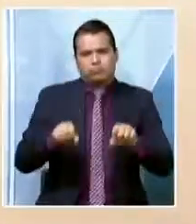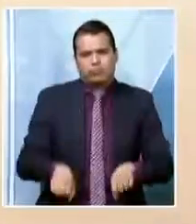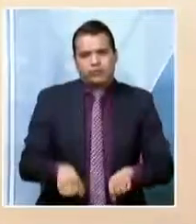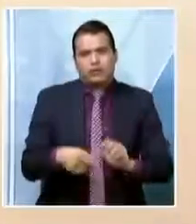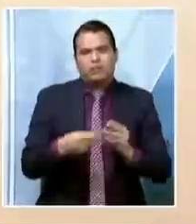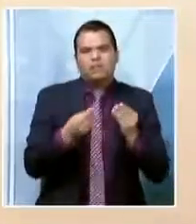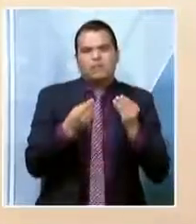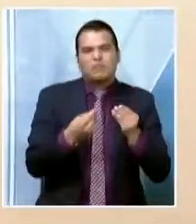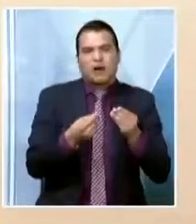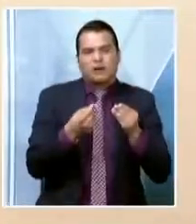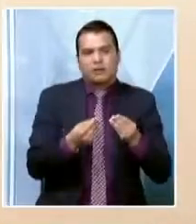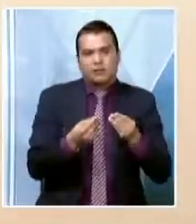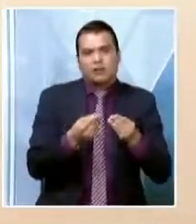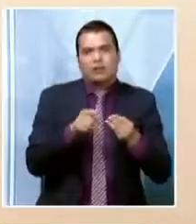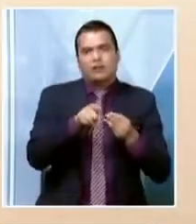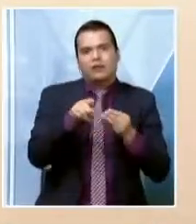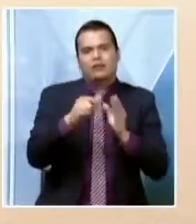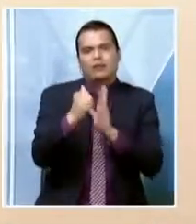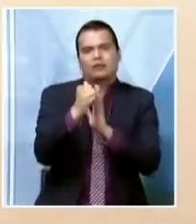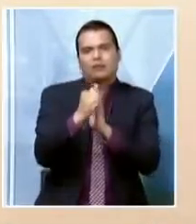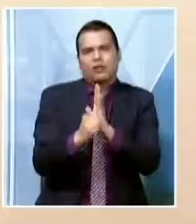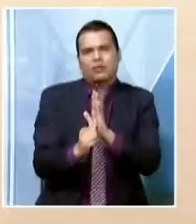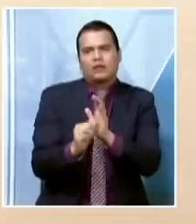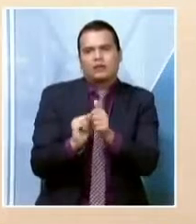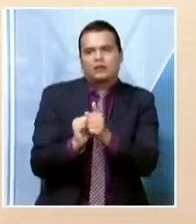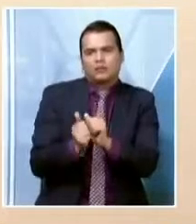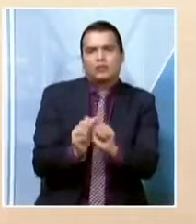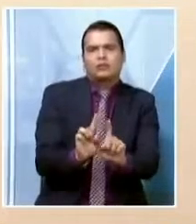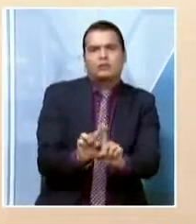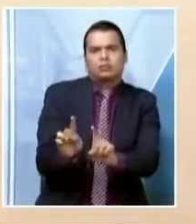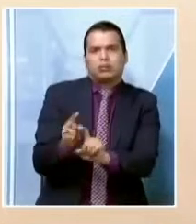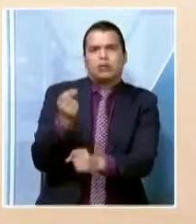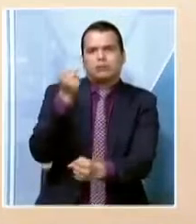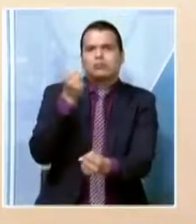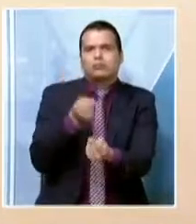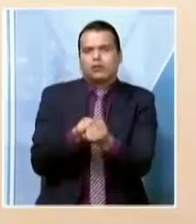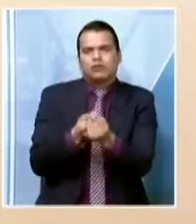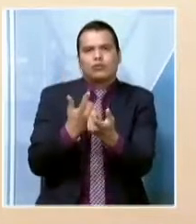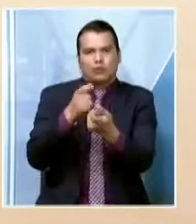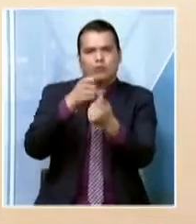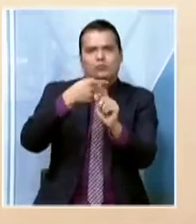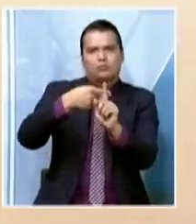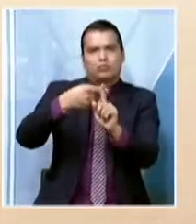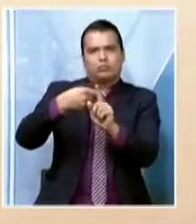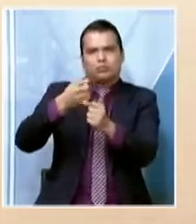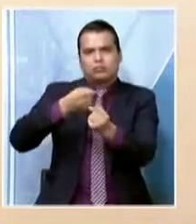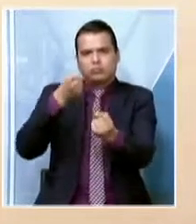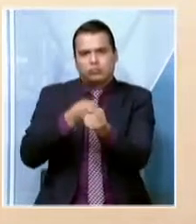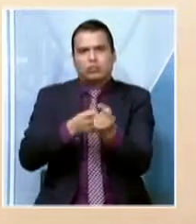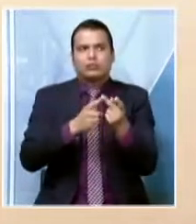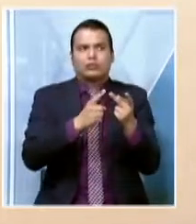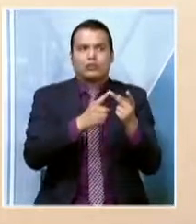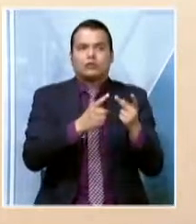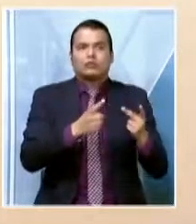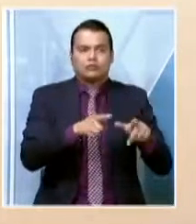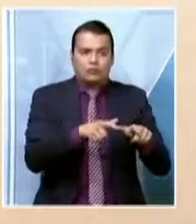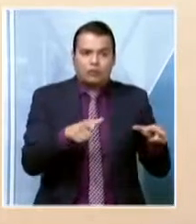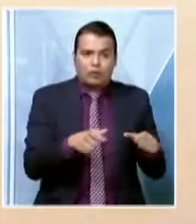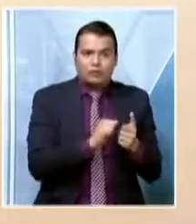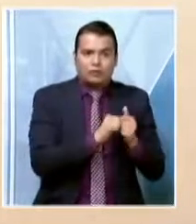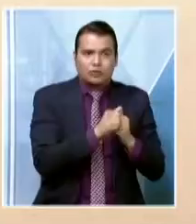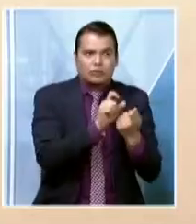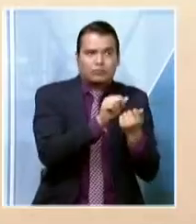van a permitir apoyar programas trascendentales como el fomento, el desarrollo y el mantenimiento de la infraestructura deportiva,